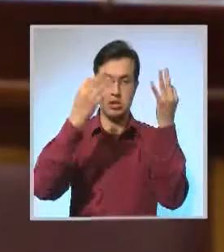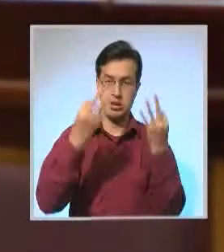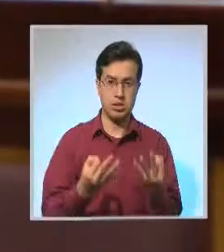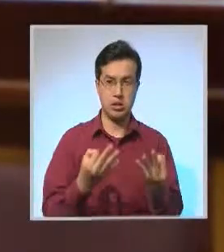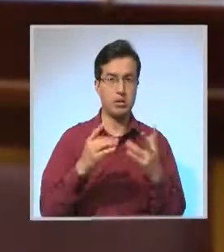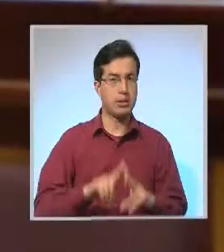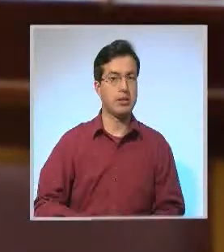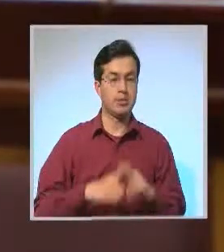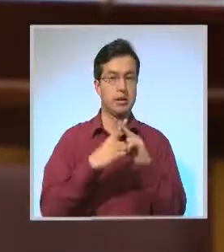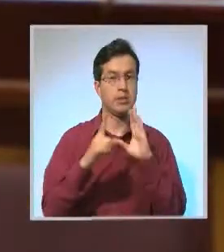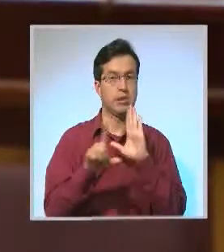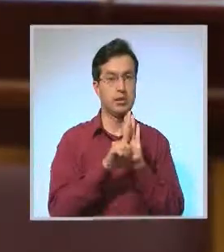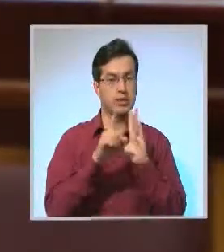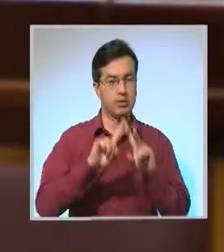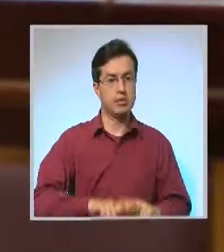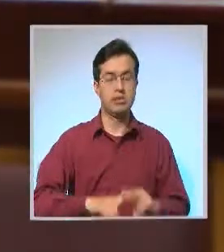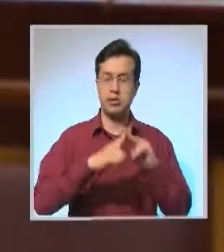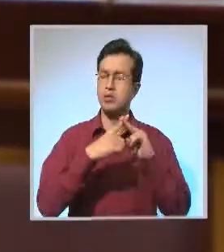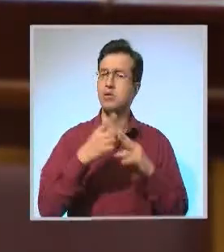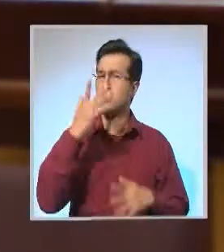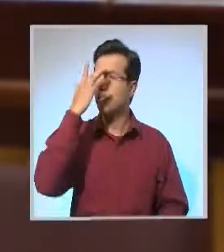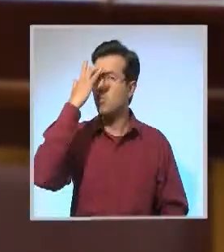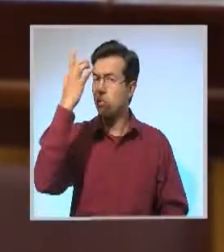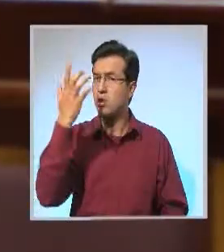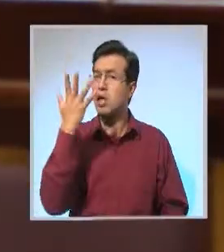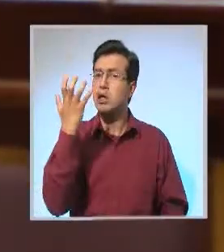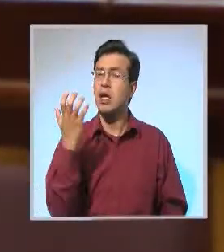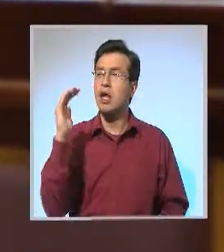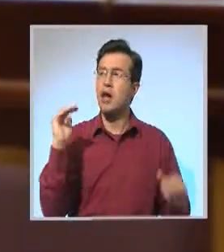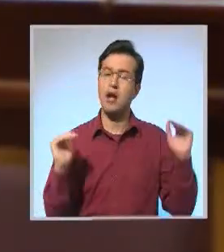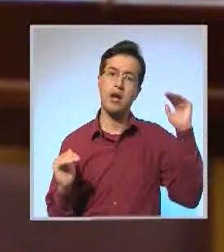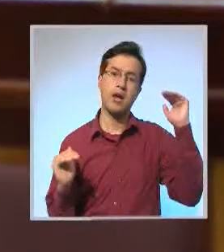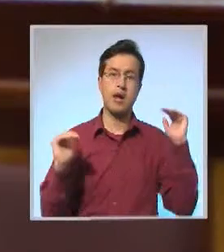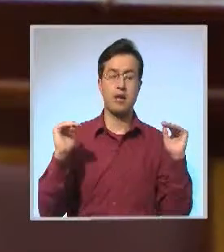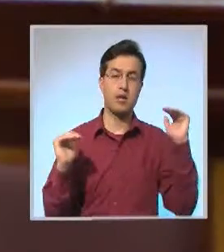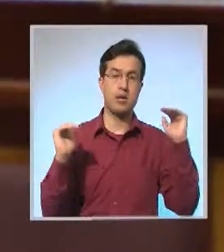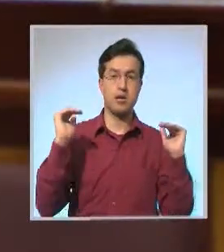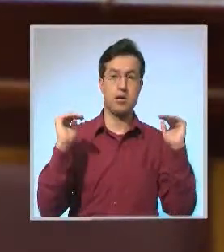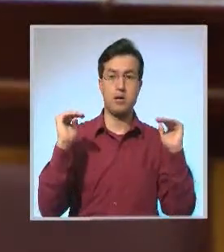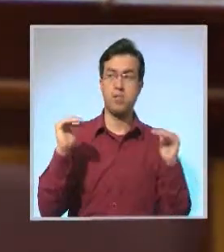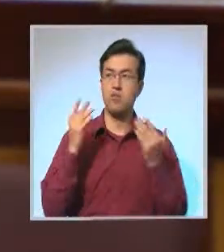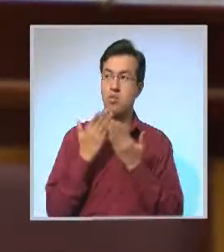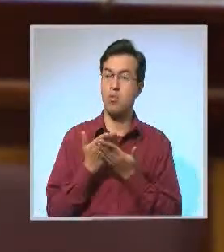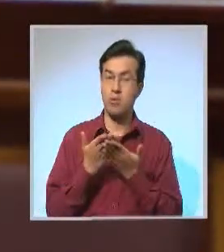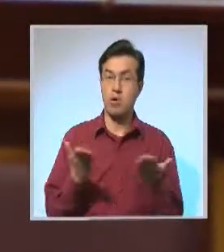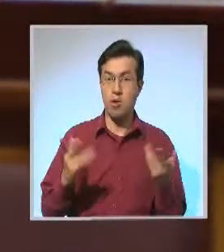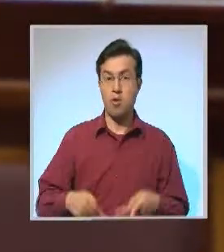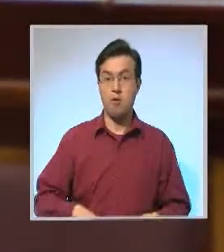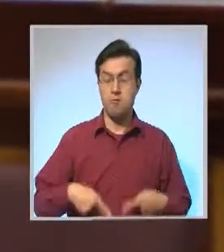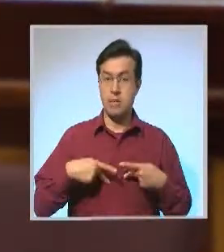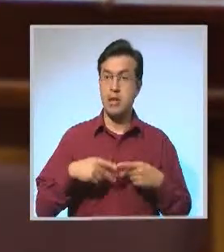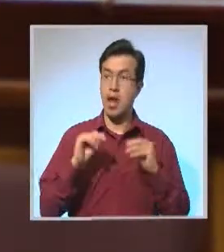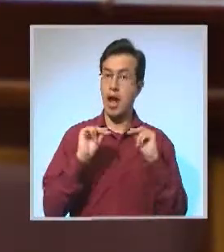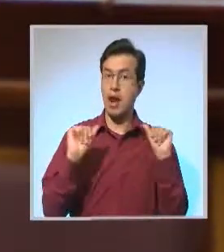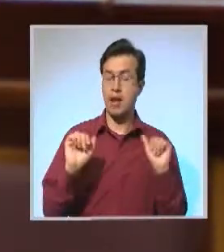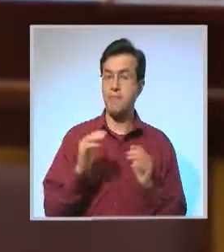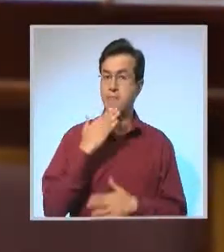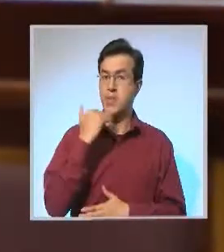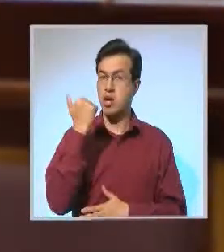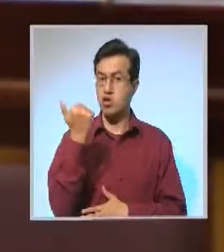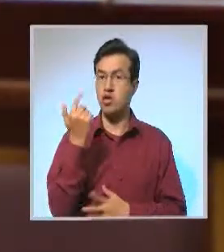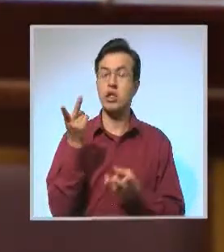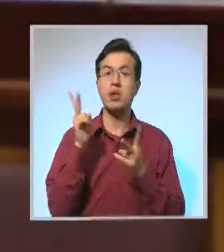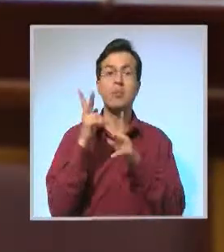que entre en vigencia busca que existe un equilibrio entre mejorar la calidad de vida de la población y también